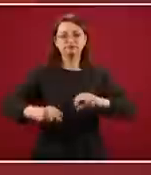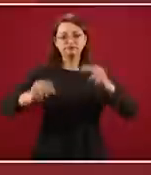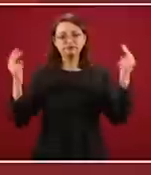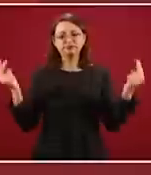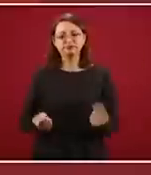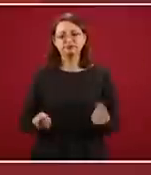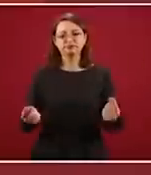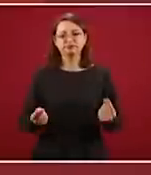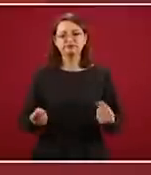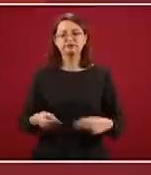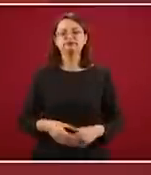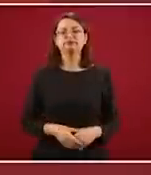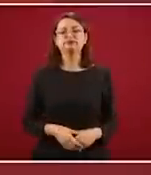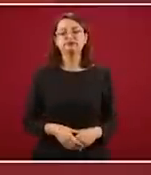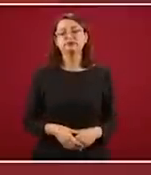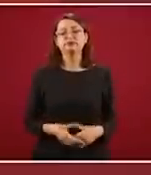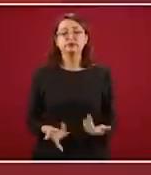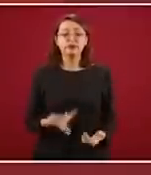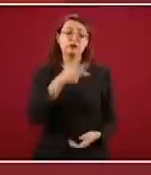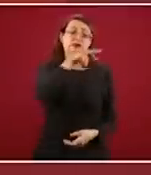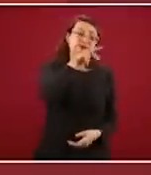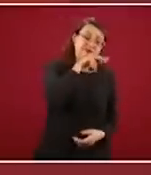Desde luego nos preocupa y nos ocupa.